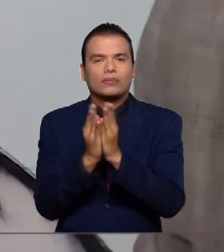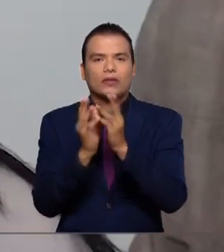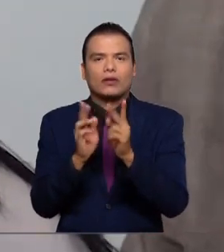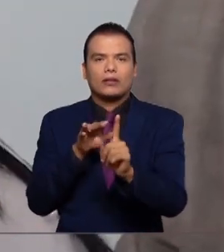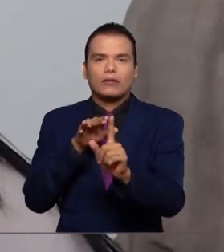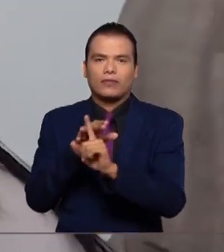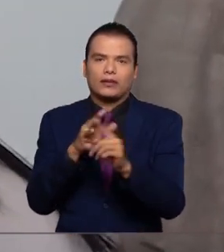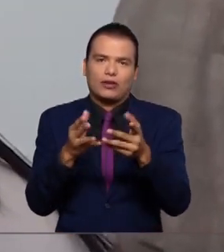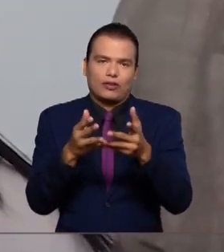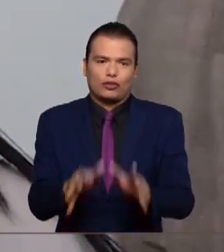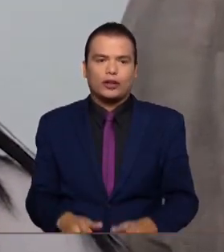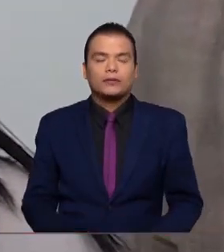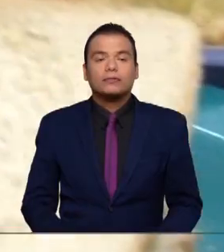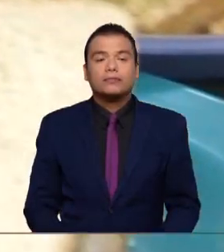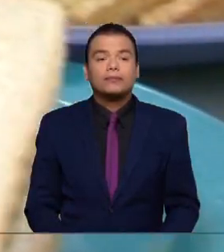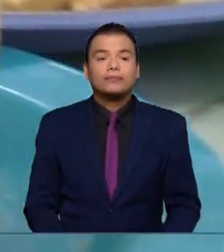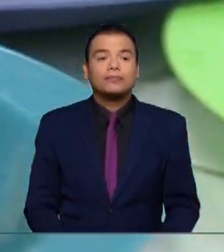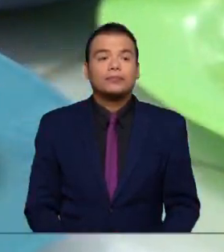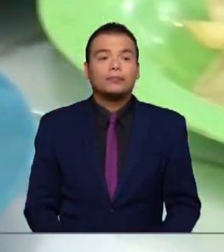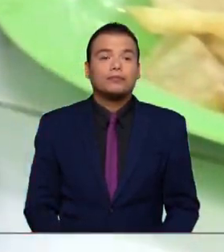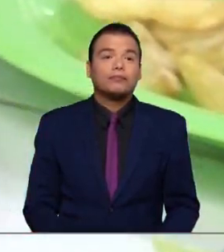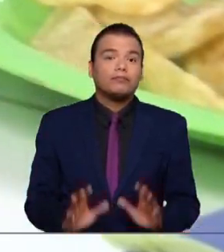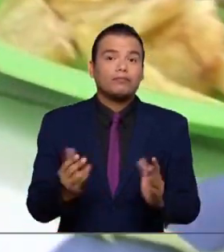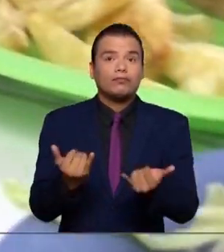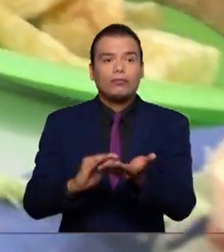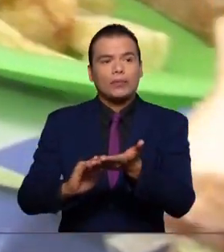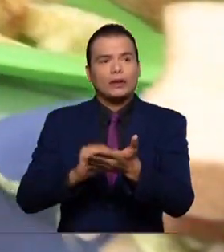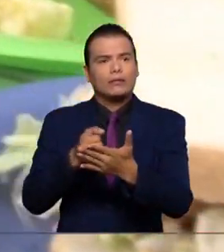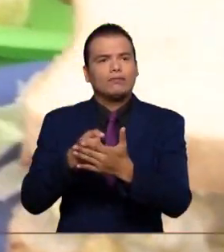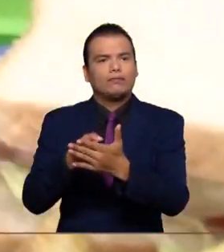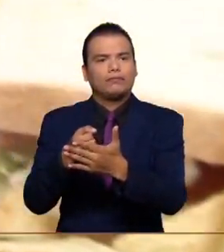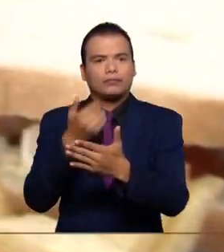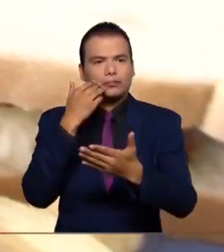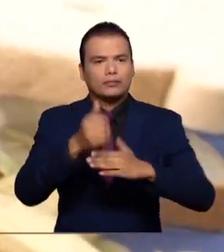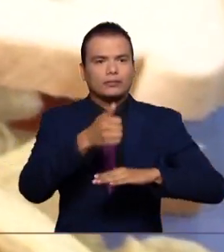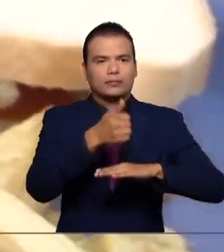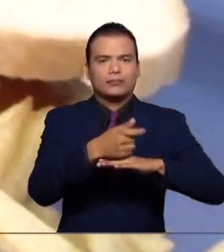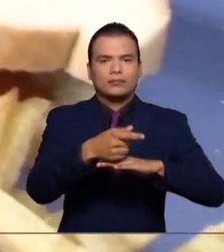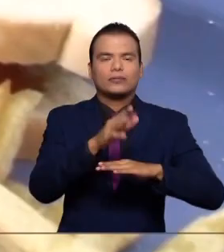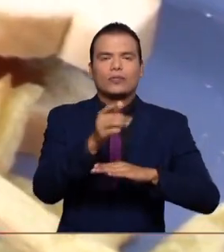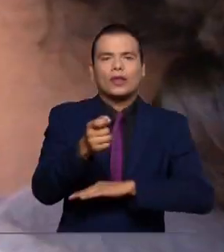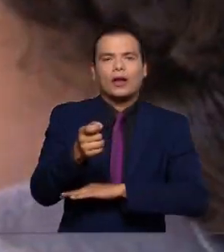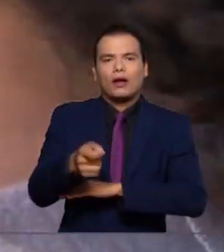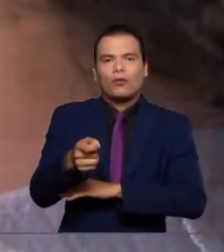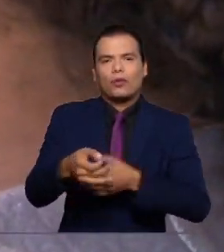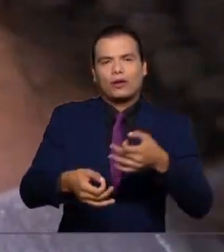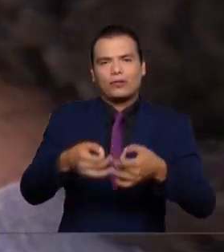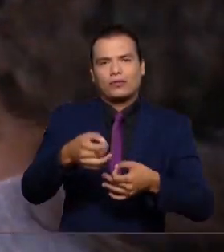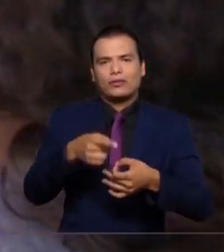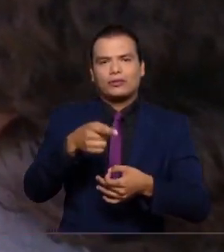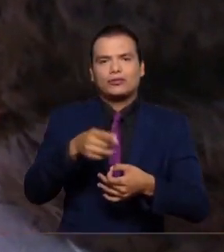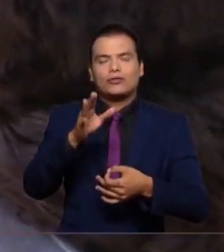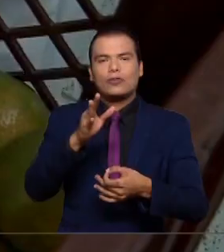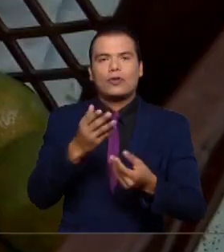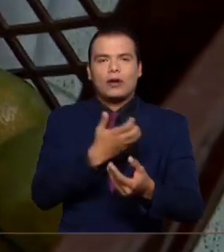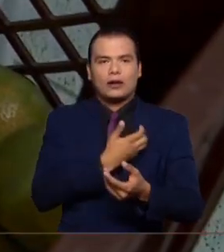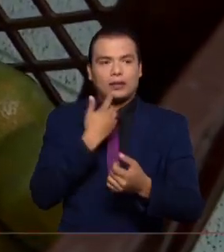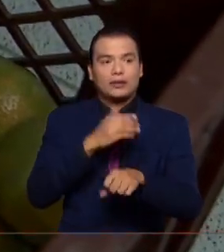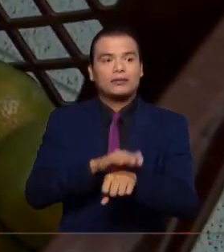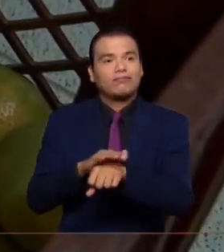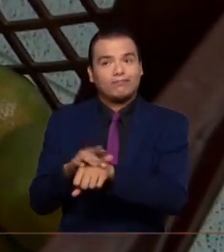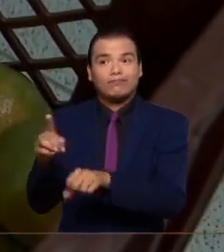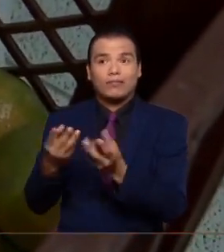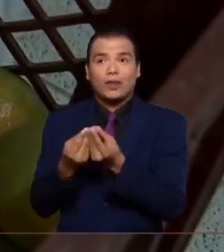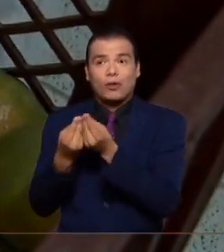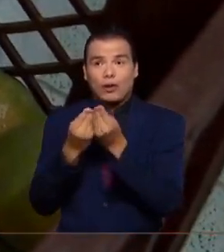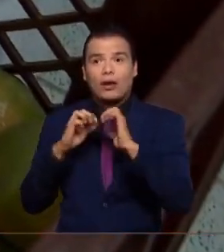día cero que entren ellos a estudiar. Mientras se buscan alternativas, la directora jurídica de la alcaldía recordó que el Consejo aprobó vigencias futuras justamente para